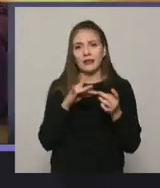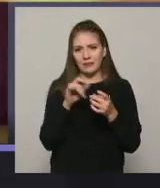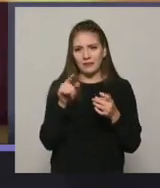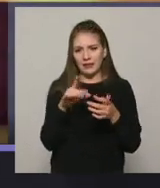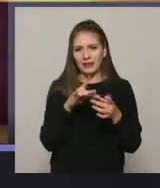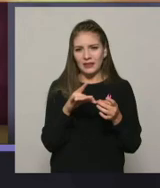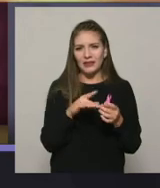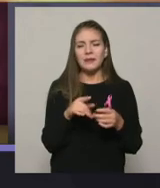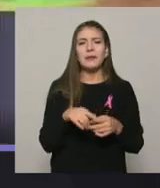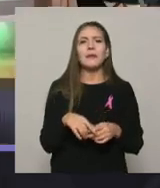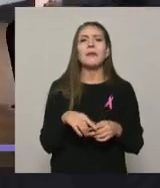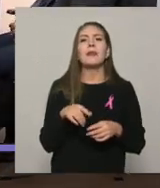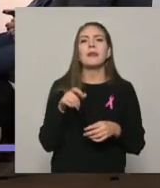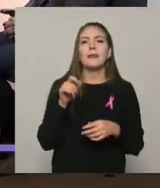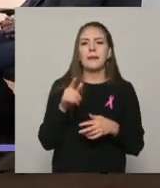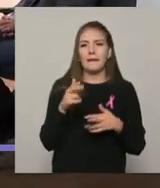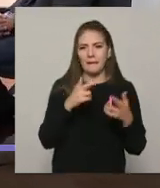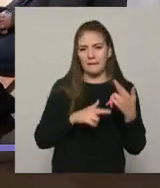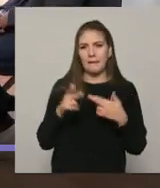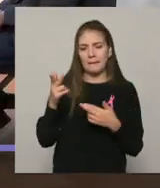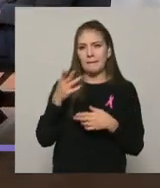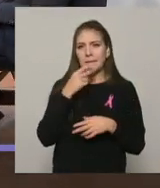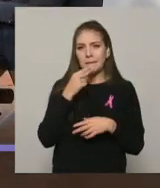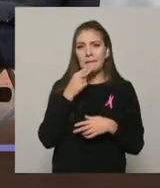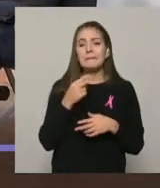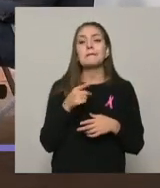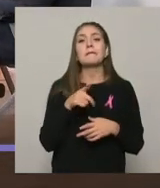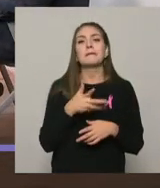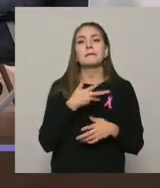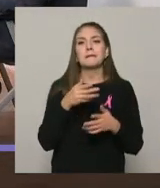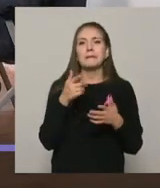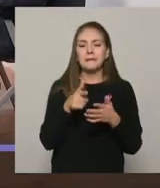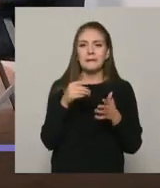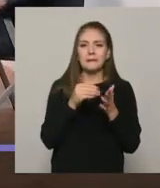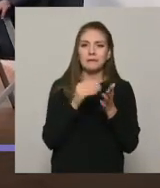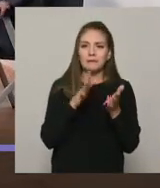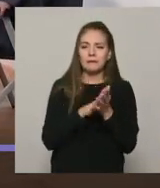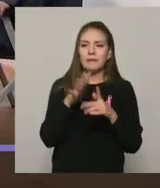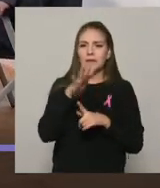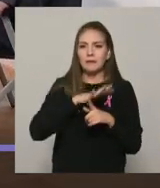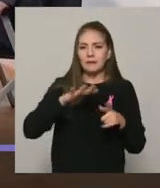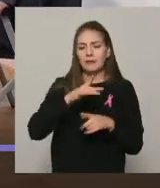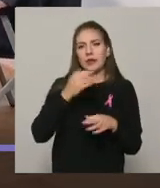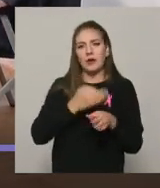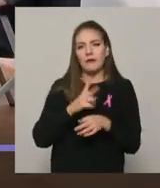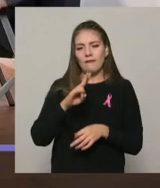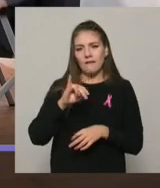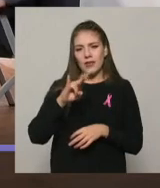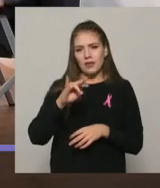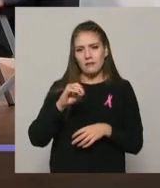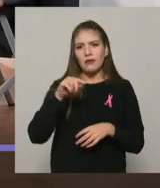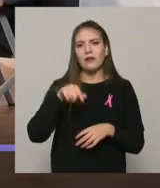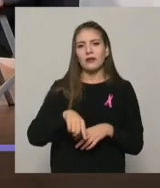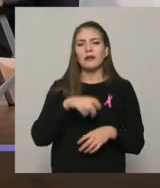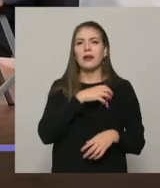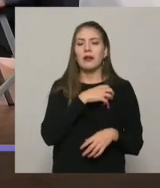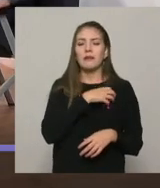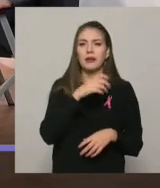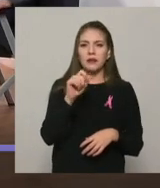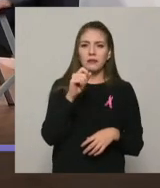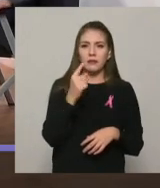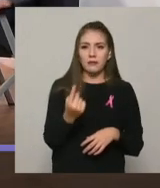supuesto. Regresamos con tu reflexión. Estamos aquí en Agenda y Contexto en vivo, totalmente en vivo desde los estudios de Capital 21. Les recuerdo